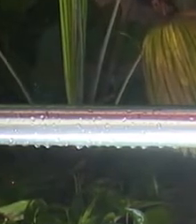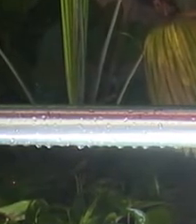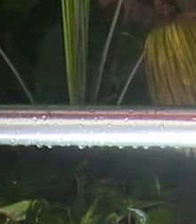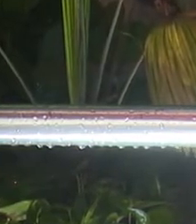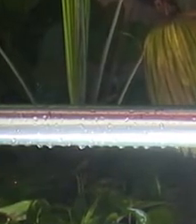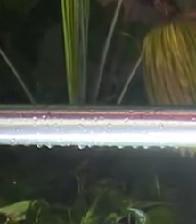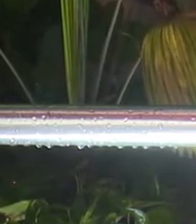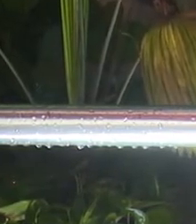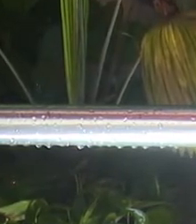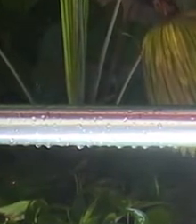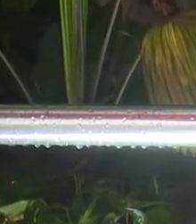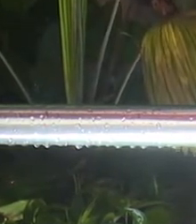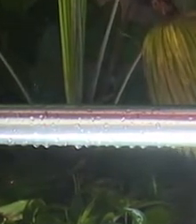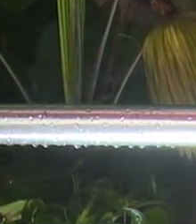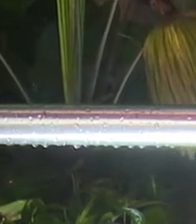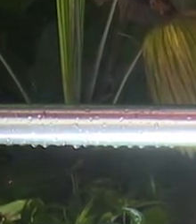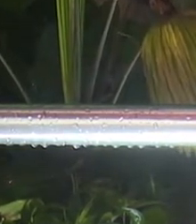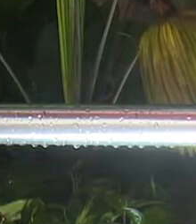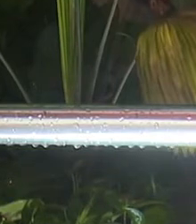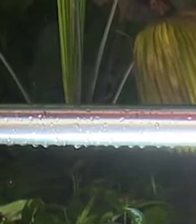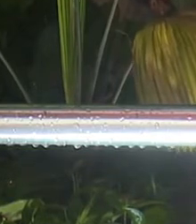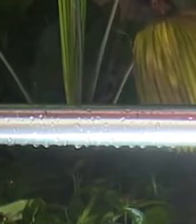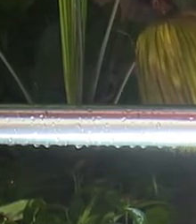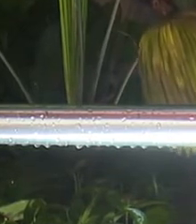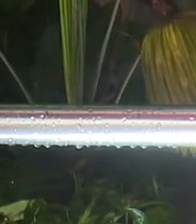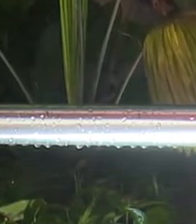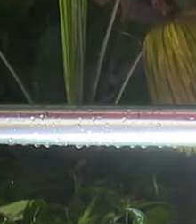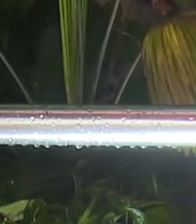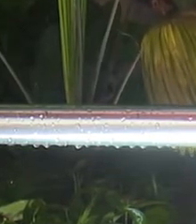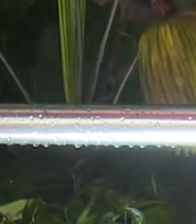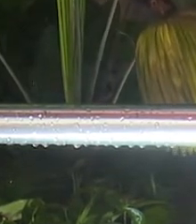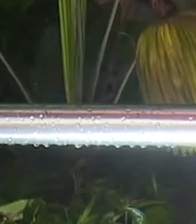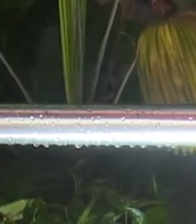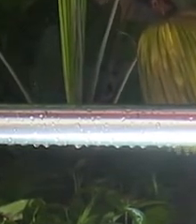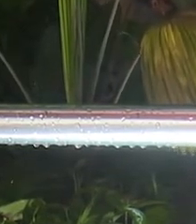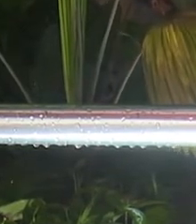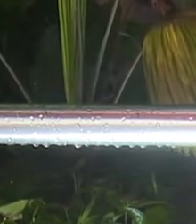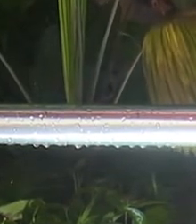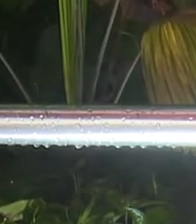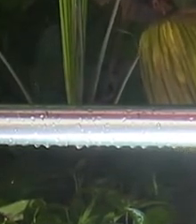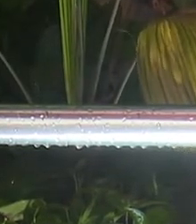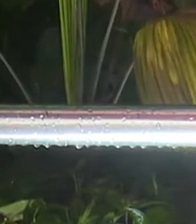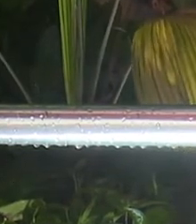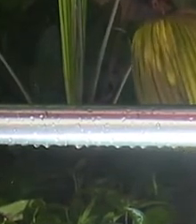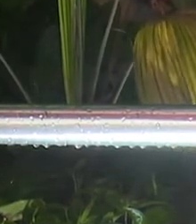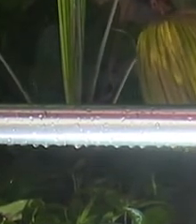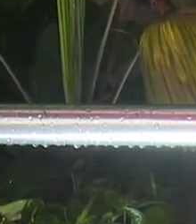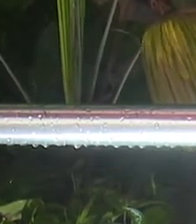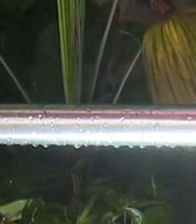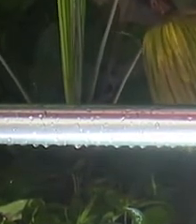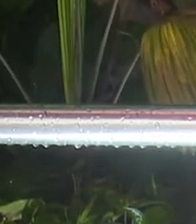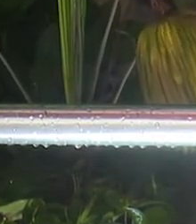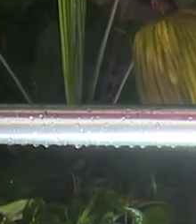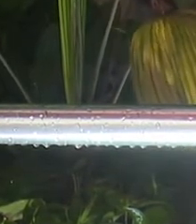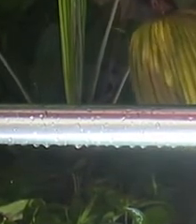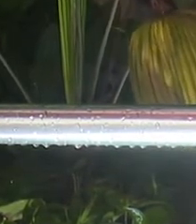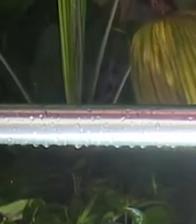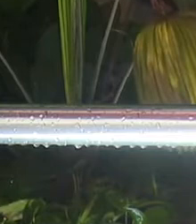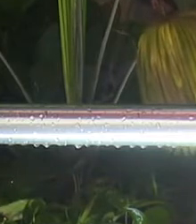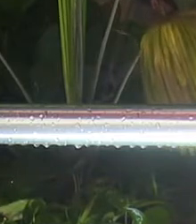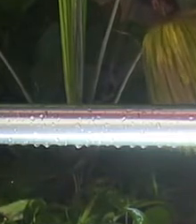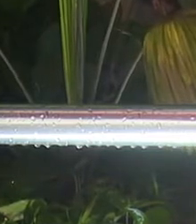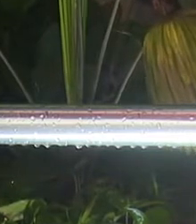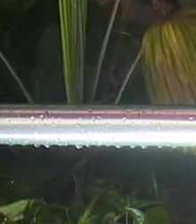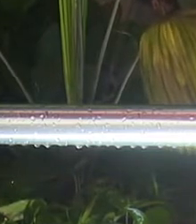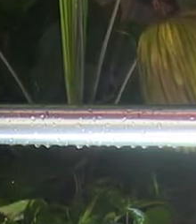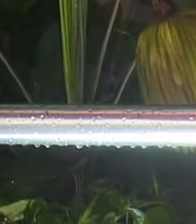salud sobre las razones del por qué toman esta medida de nuevamente aplicar la restricción vehicular para los fines de semana. Veamos.